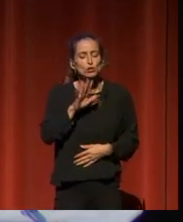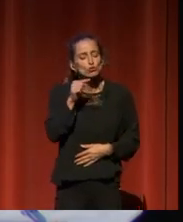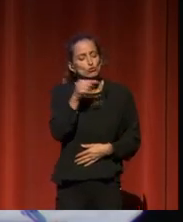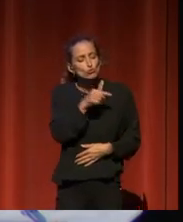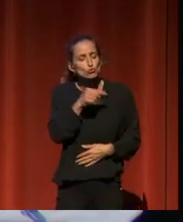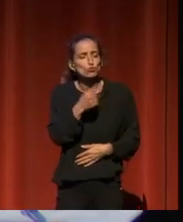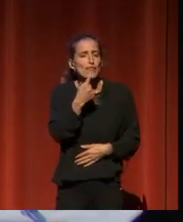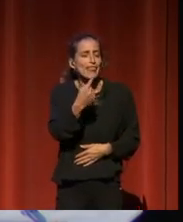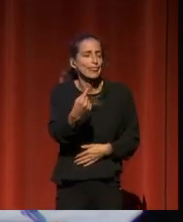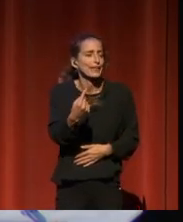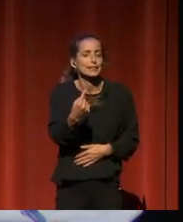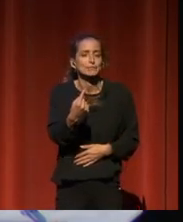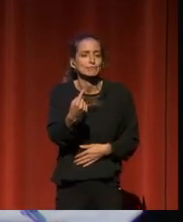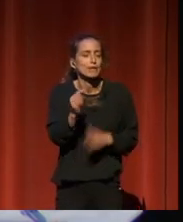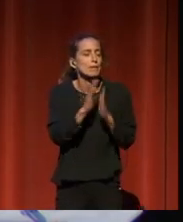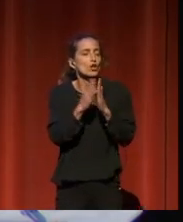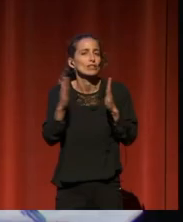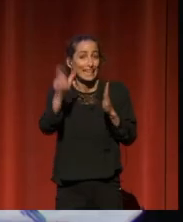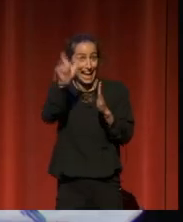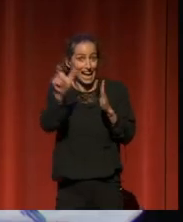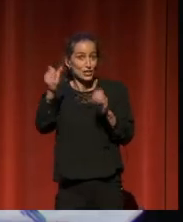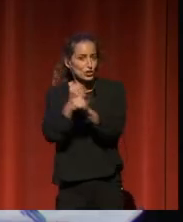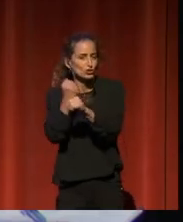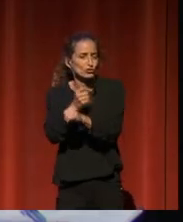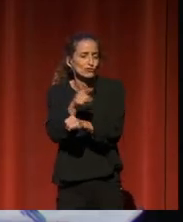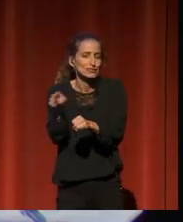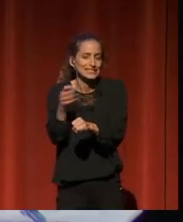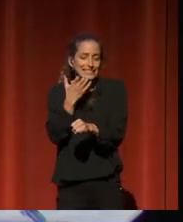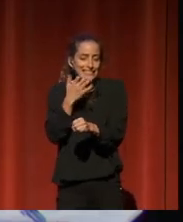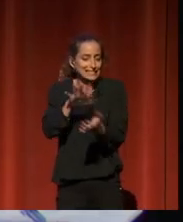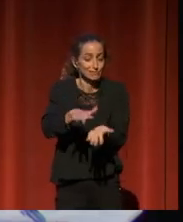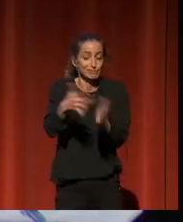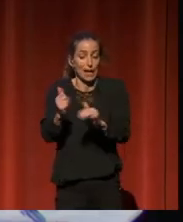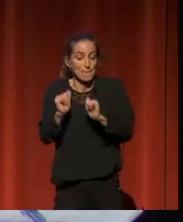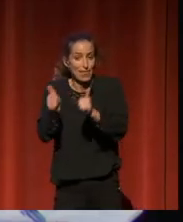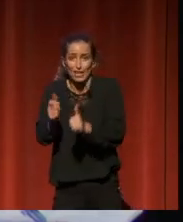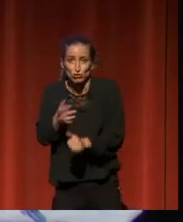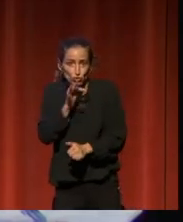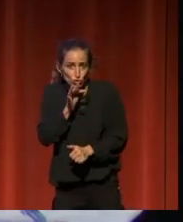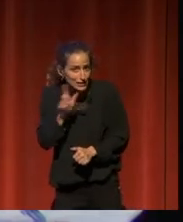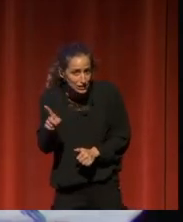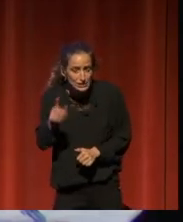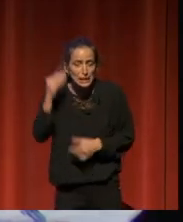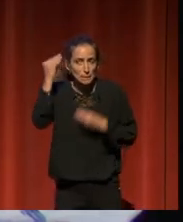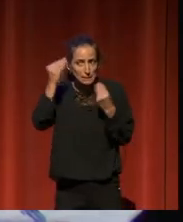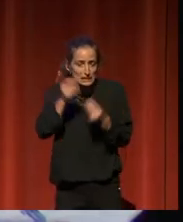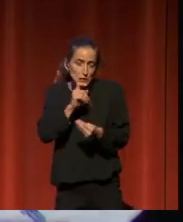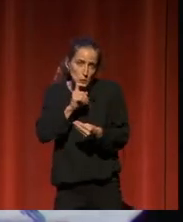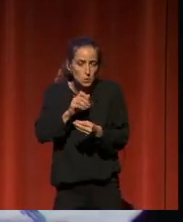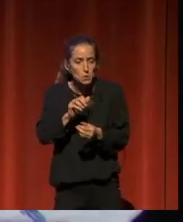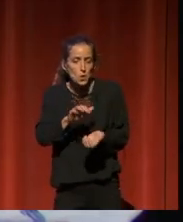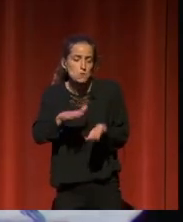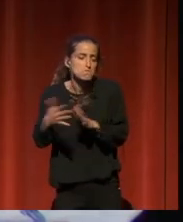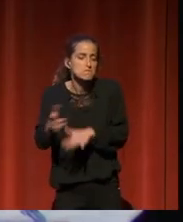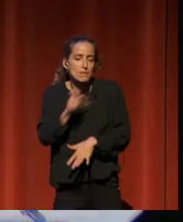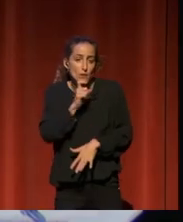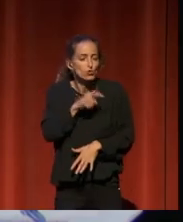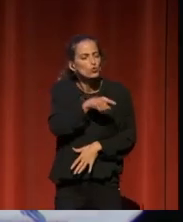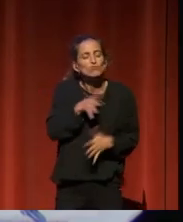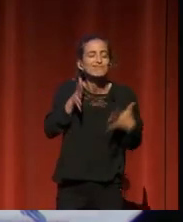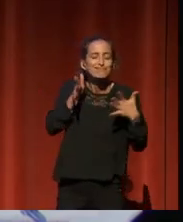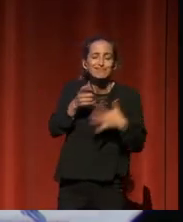bibliotecarios que a lo mejor todavía no han comenzado con ninguno de estos procesos eh Y se lo están planteando por dónde